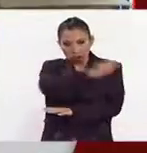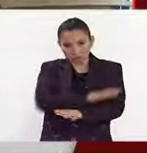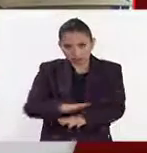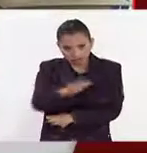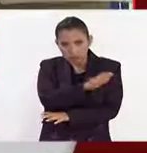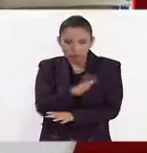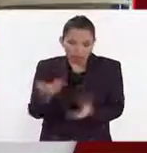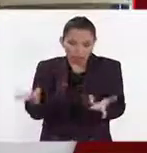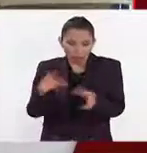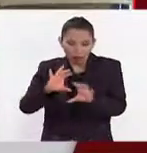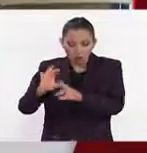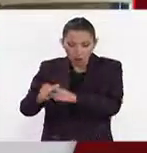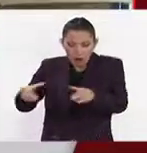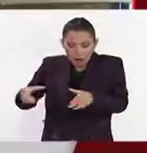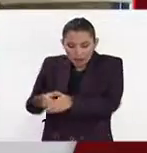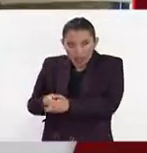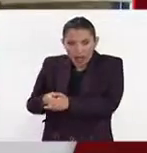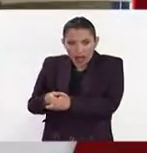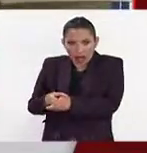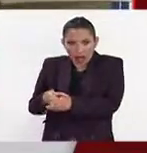a la comunidad